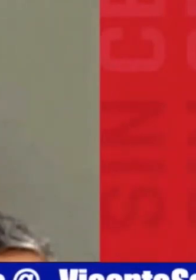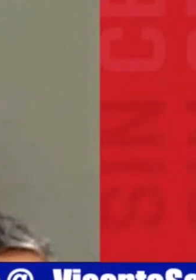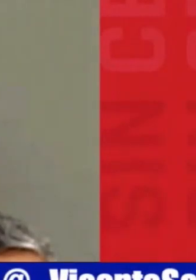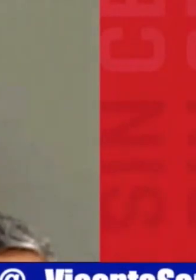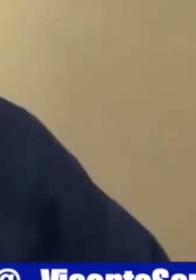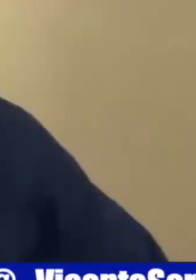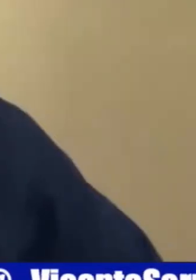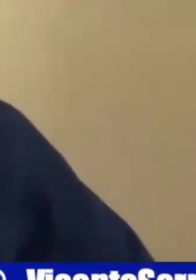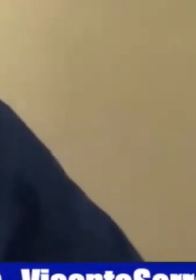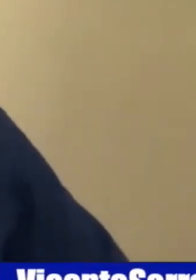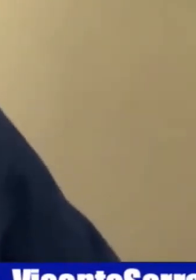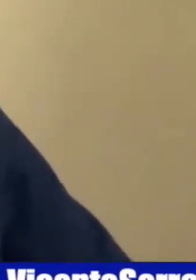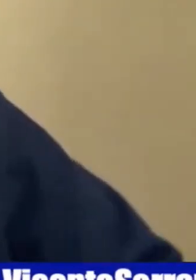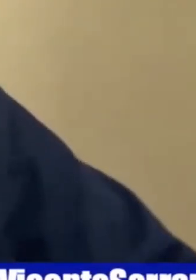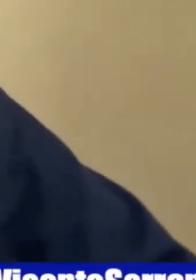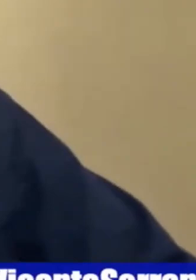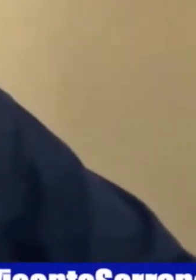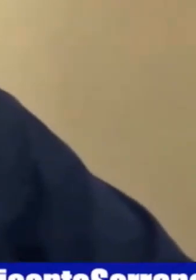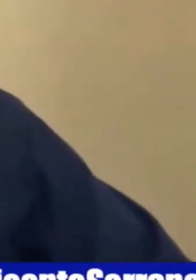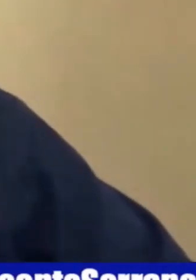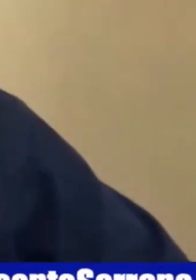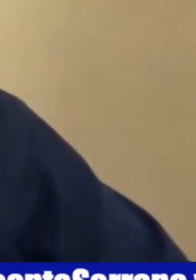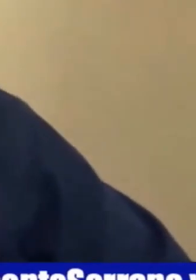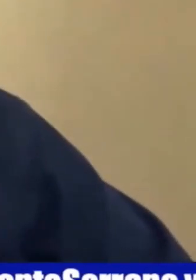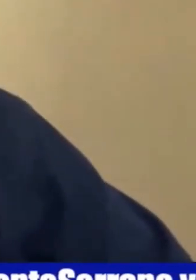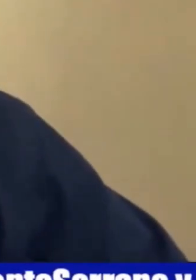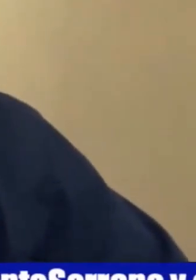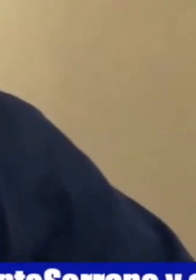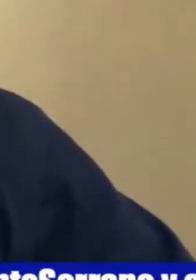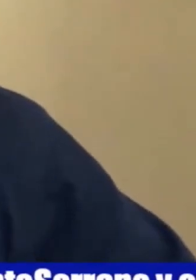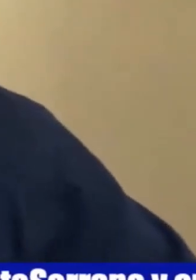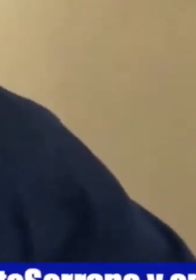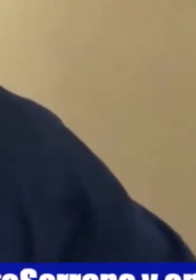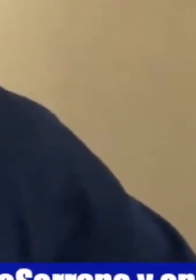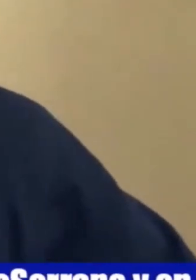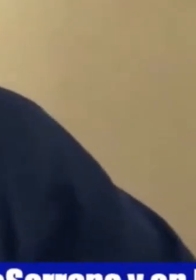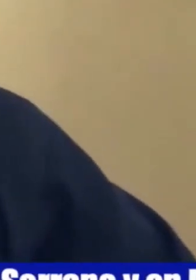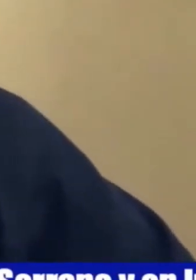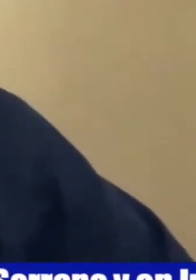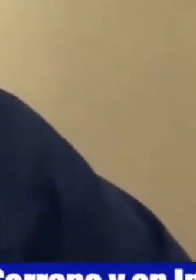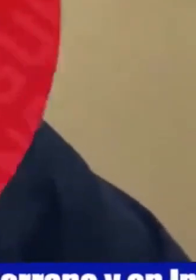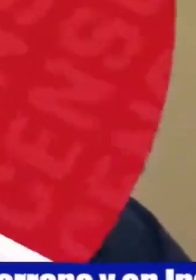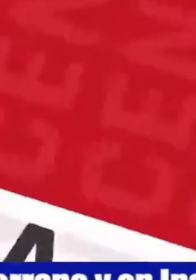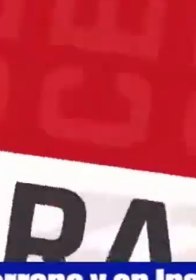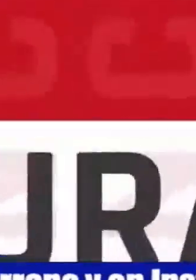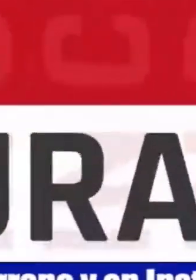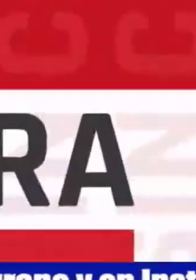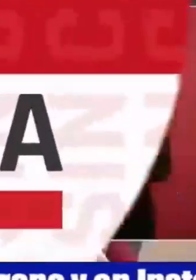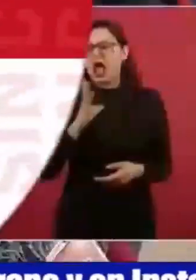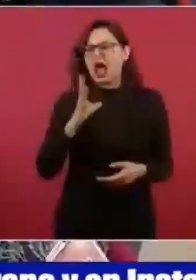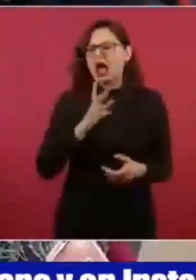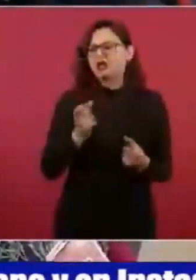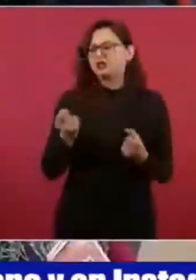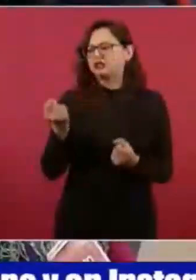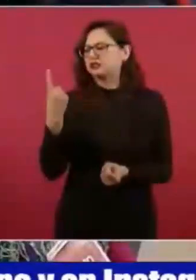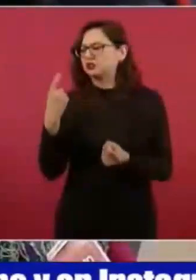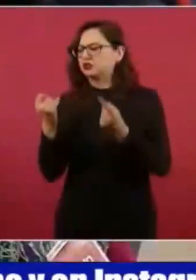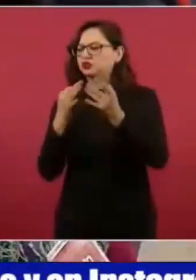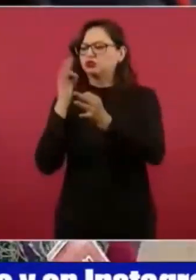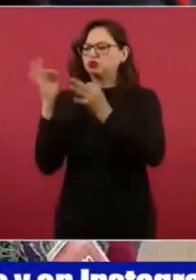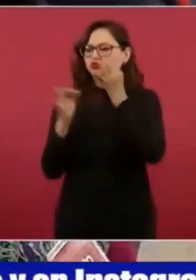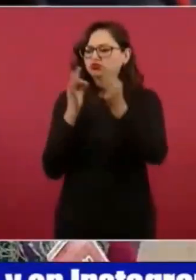cárcel, en esta dictadura, pinche dictadura, ¿eh? Ve y escuche. En alguna